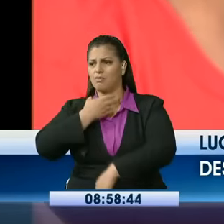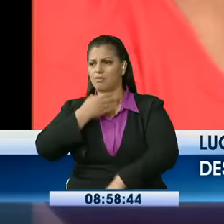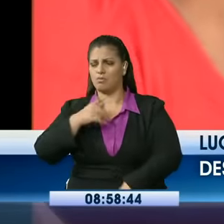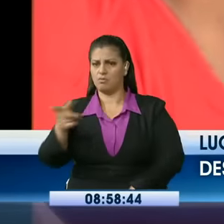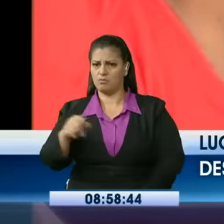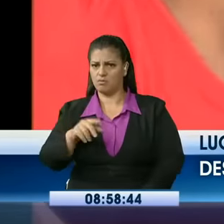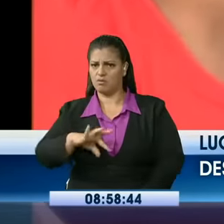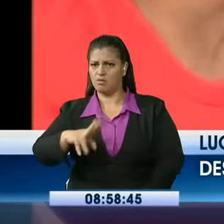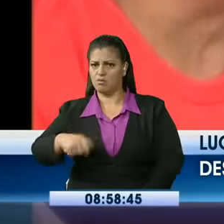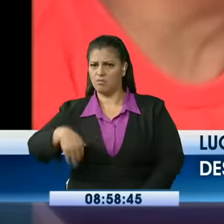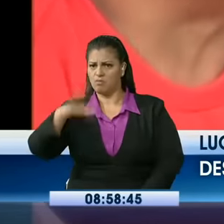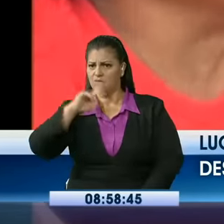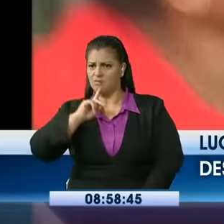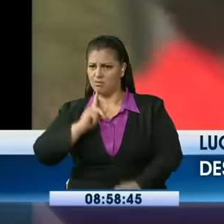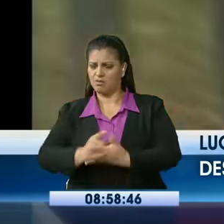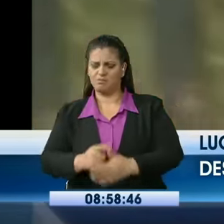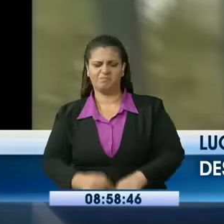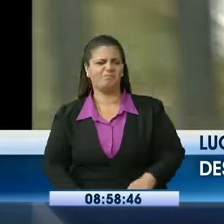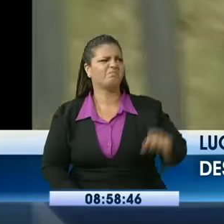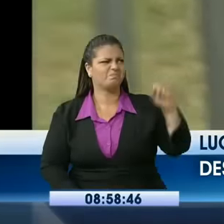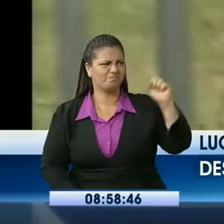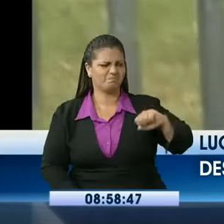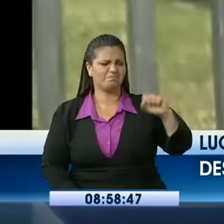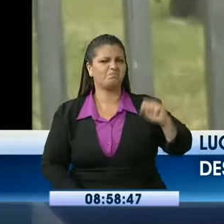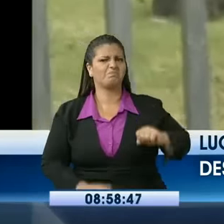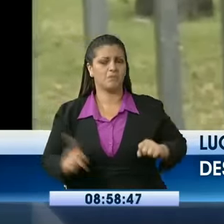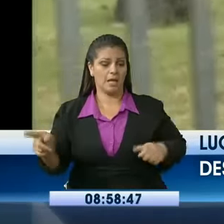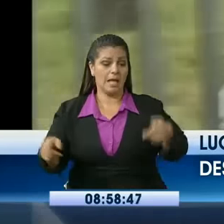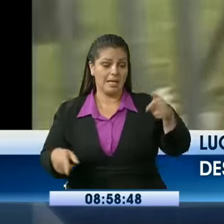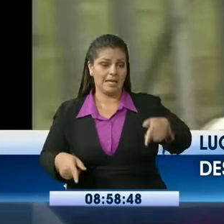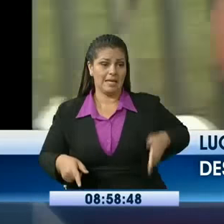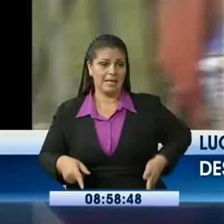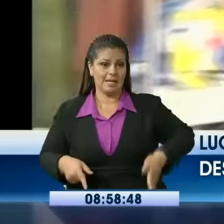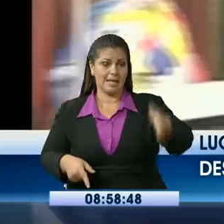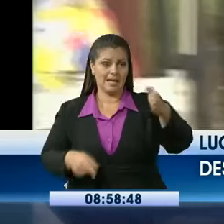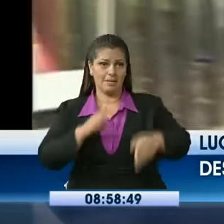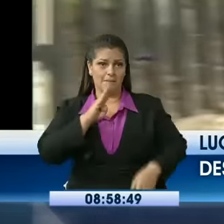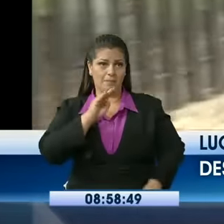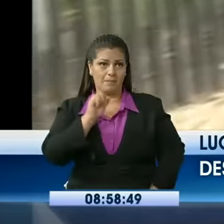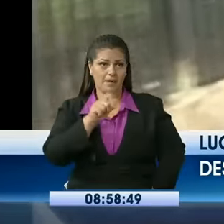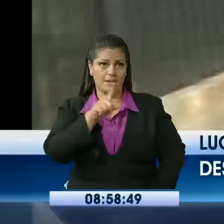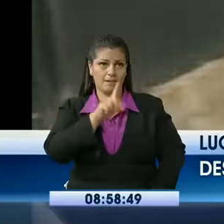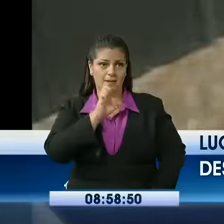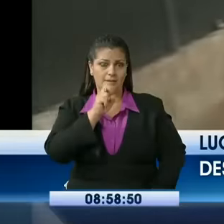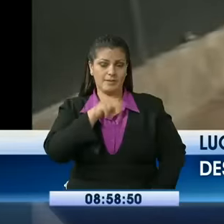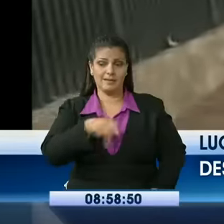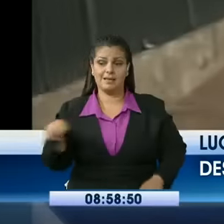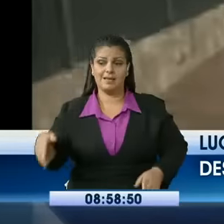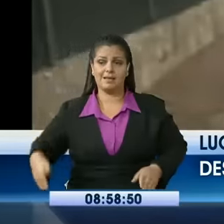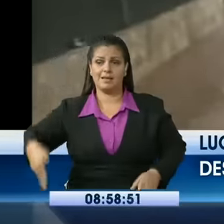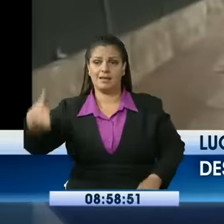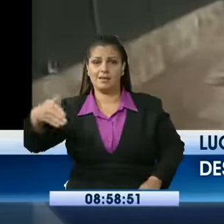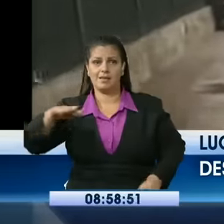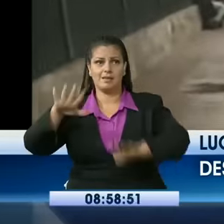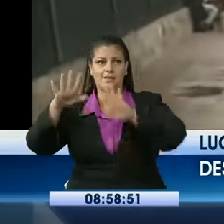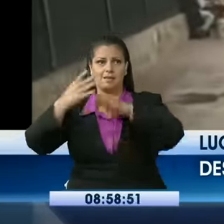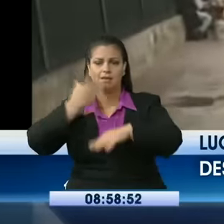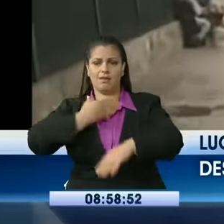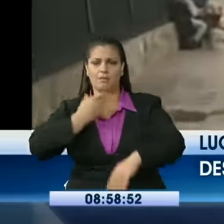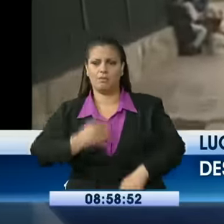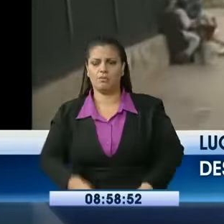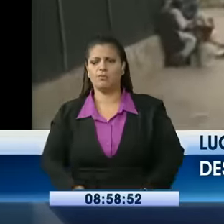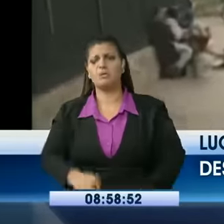lo robo. Sí. ¿Cuántos al día? ¿Es diario o es pasando un día, una vez a la semana? Dígame usted con qué frecuencia. Sí, diario, diario, a veces